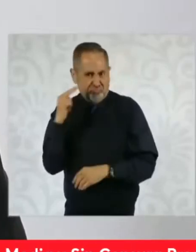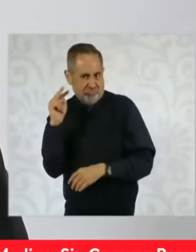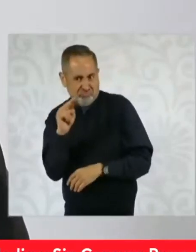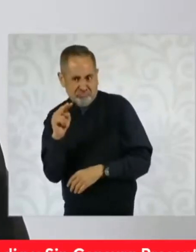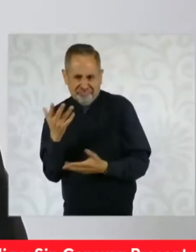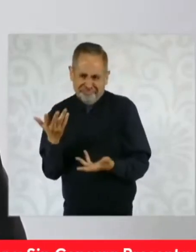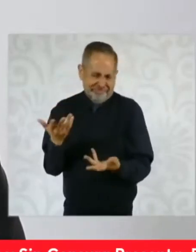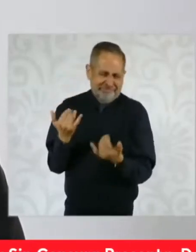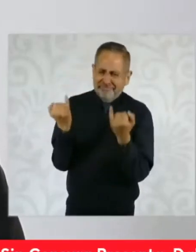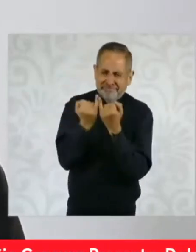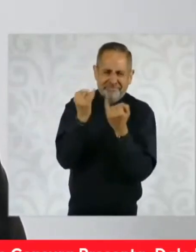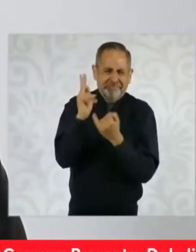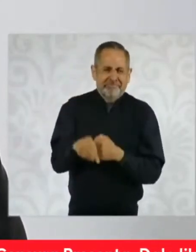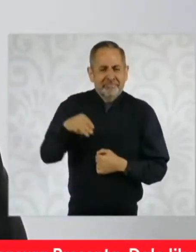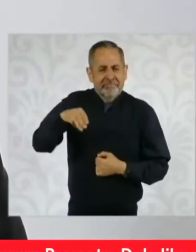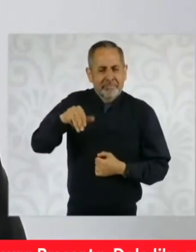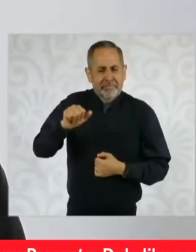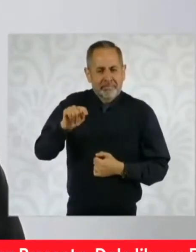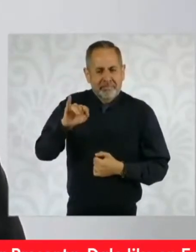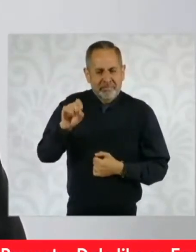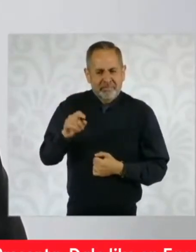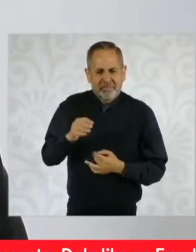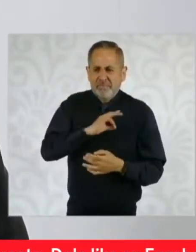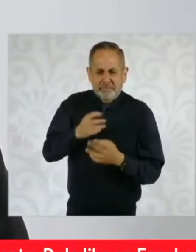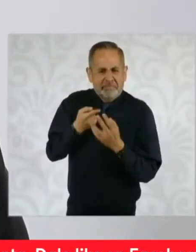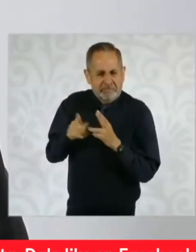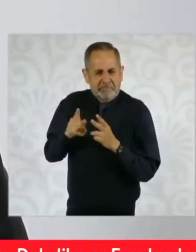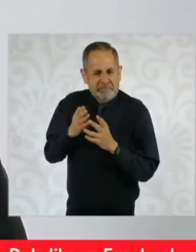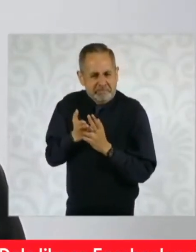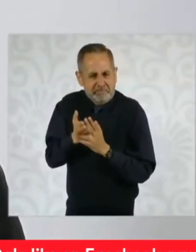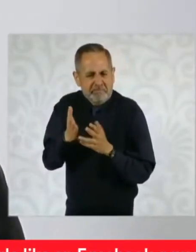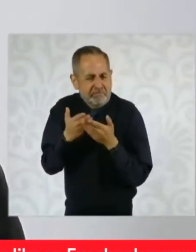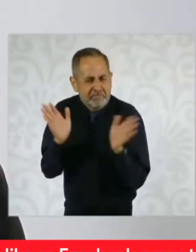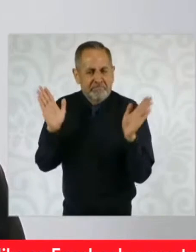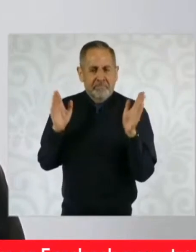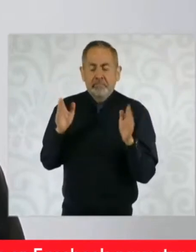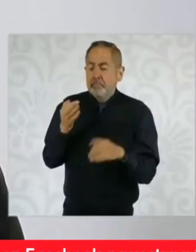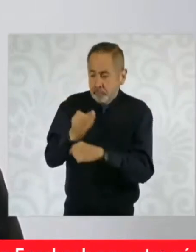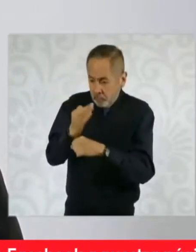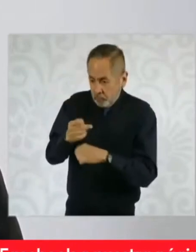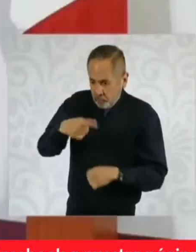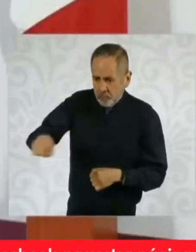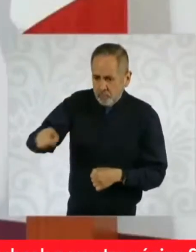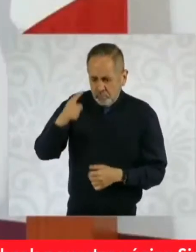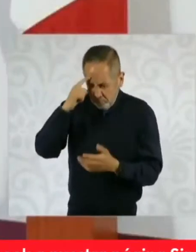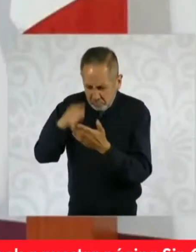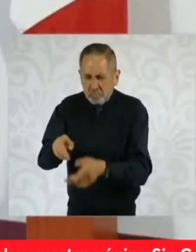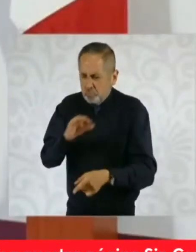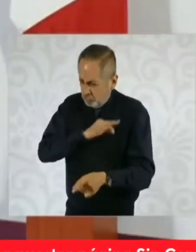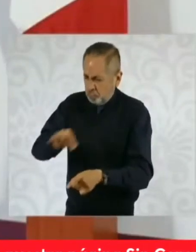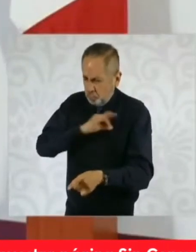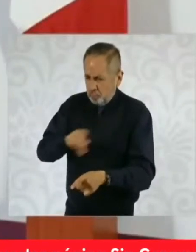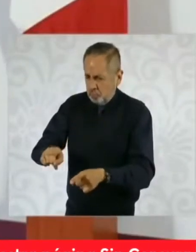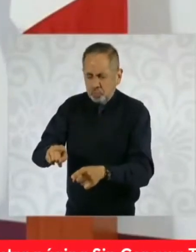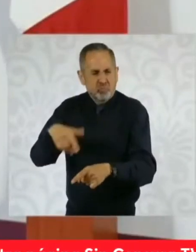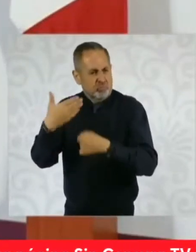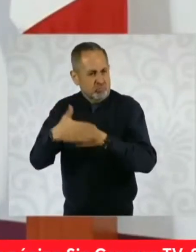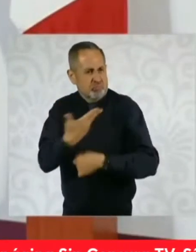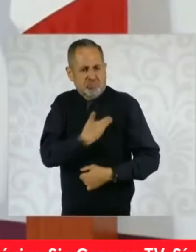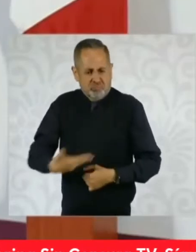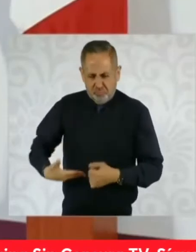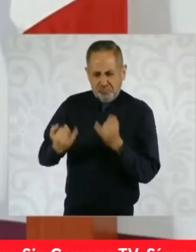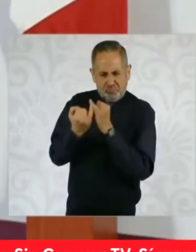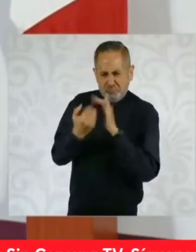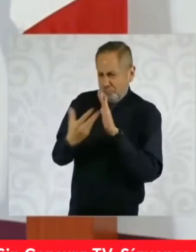estas mujeres como Matilde Montoya fueron abriendo brecha y que hoy las niñas crean que pueden ser presidentas, por